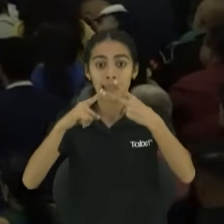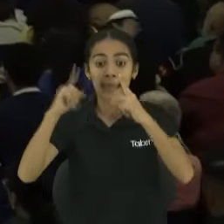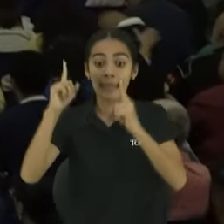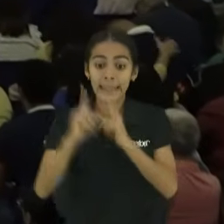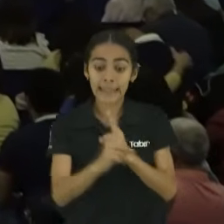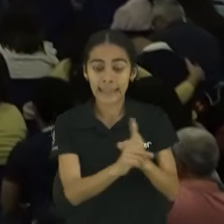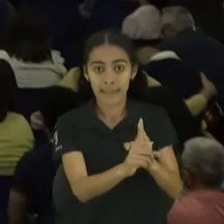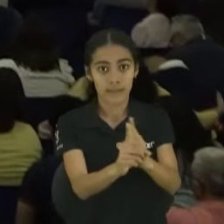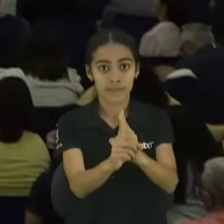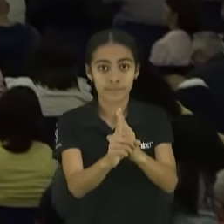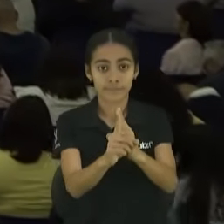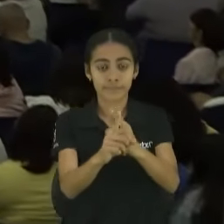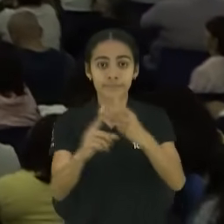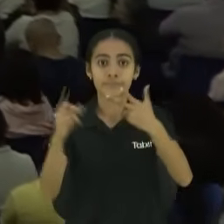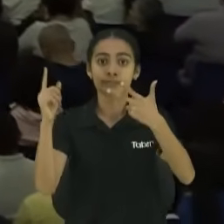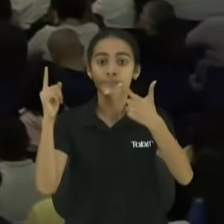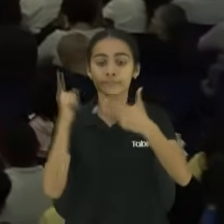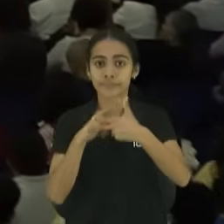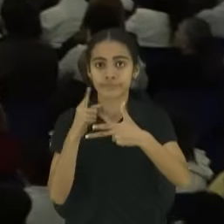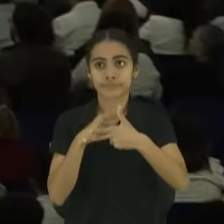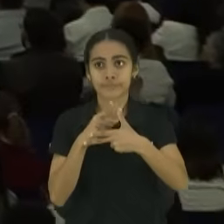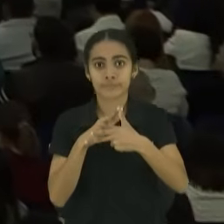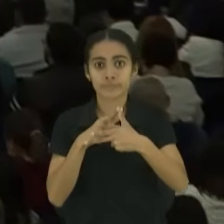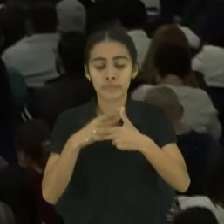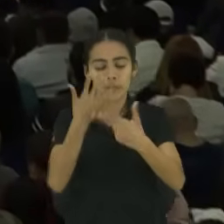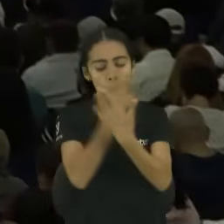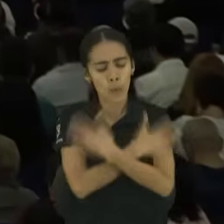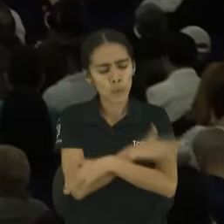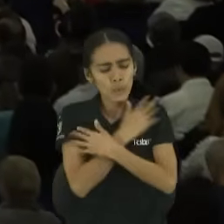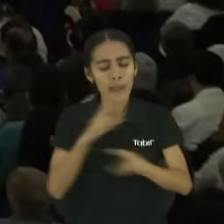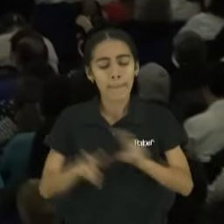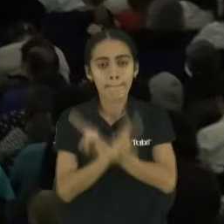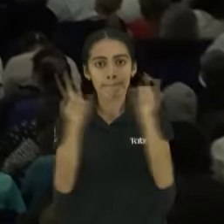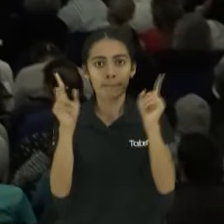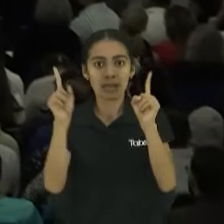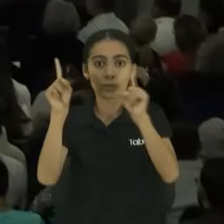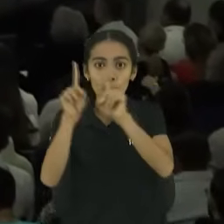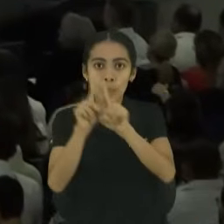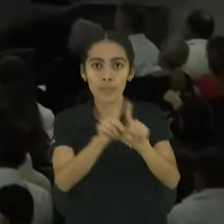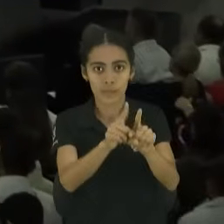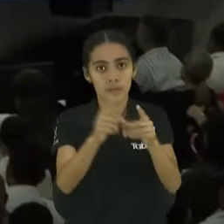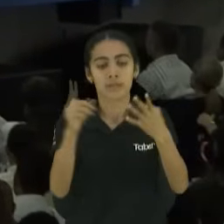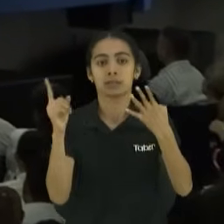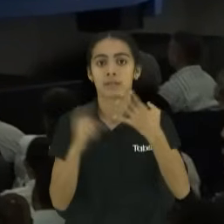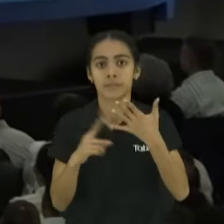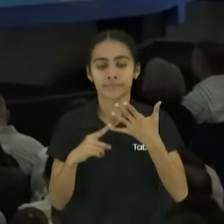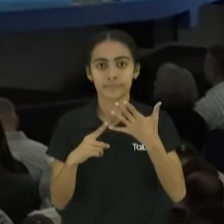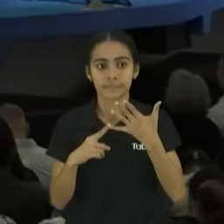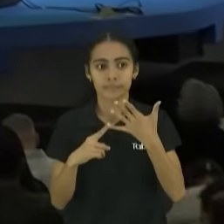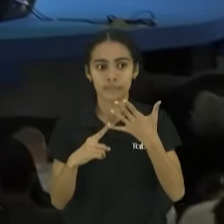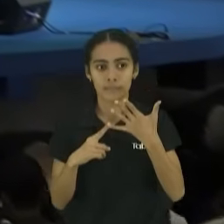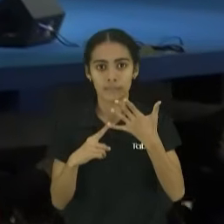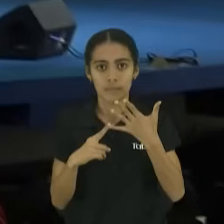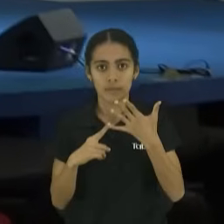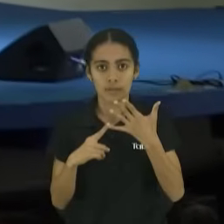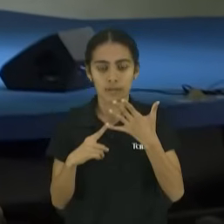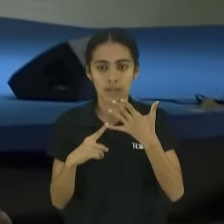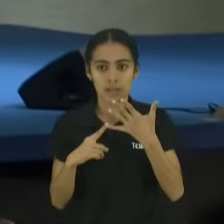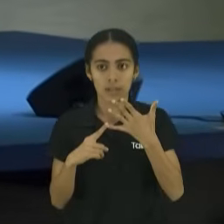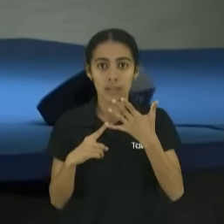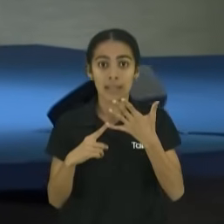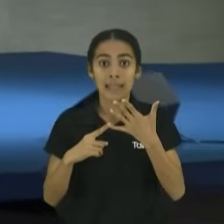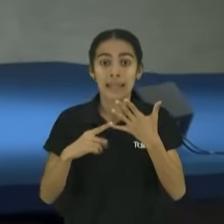diario vivir. El Espíritu Santo nos da consuelo, paz y compañía en todo momento y en todo lugar. El Espíritu Santo nos